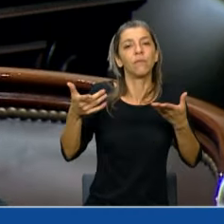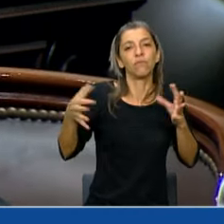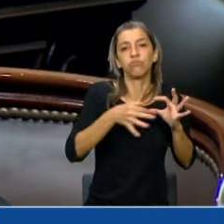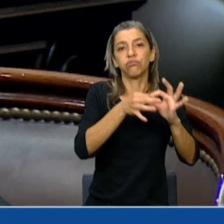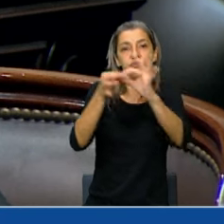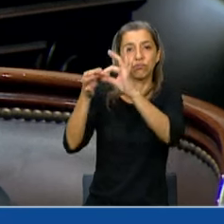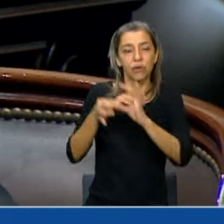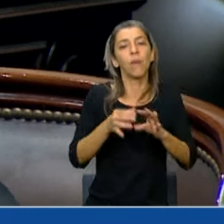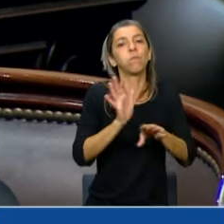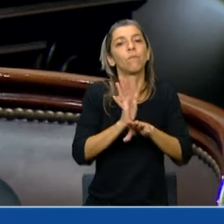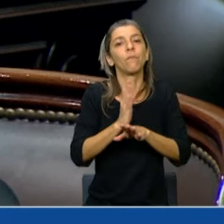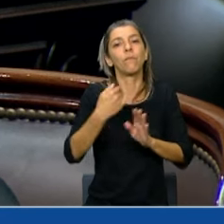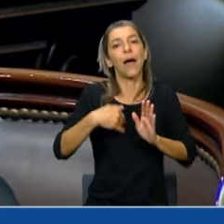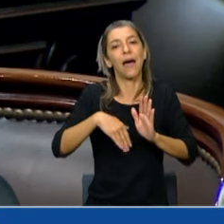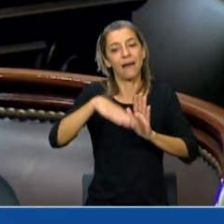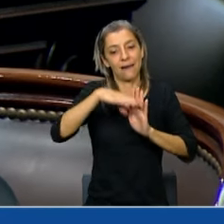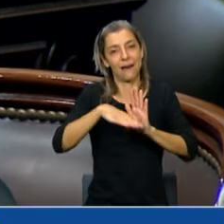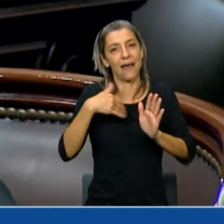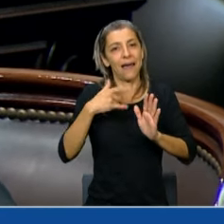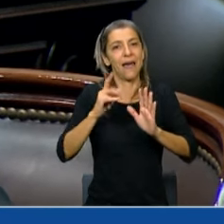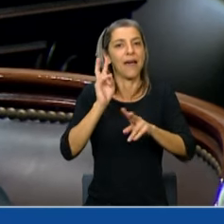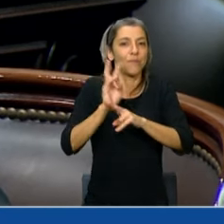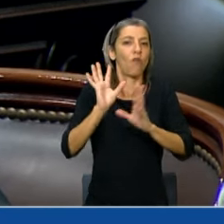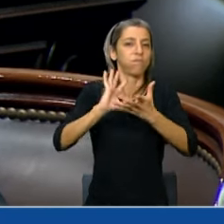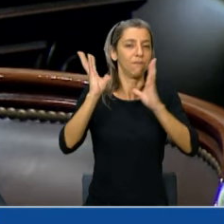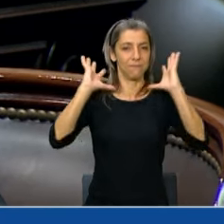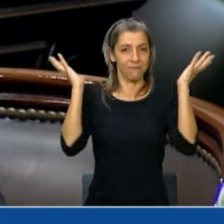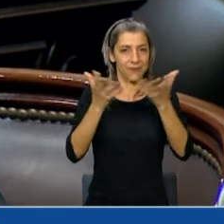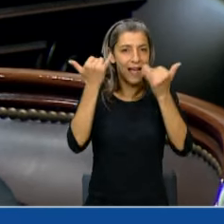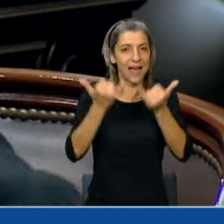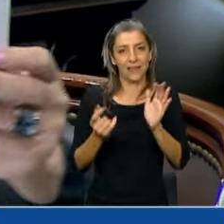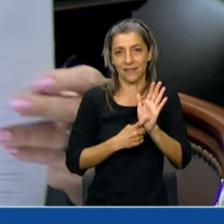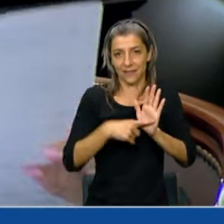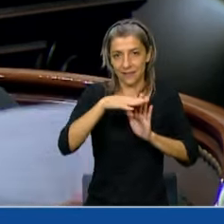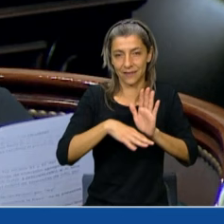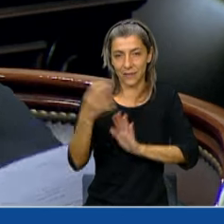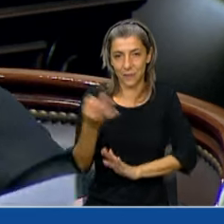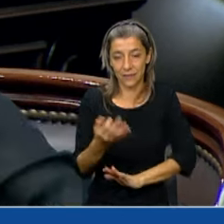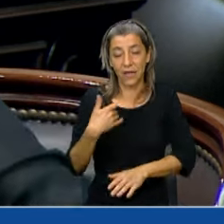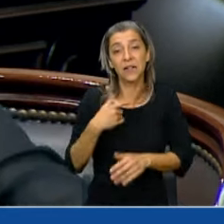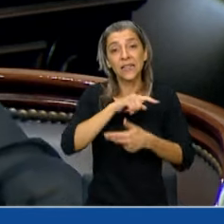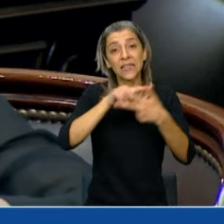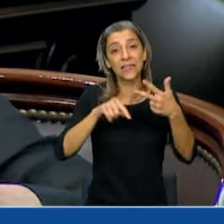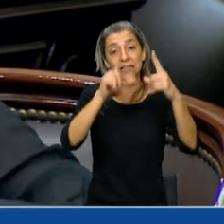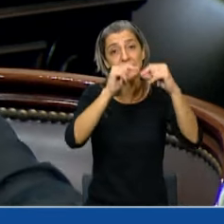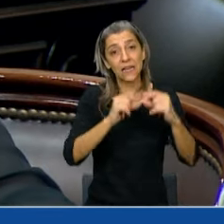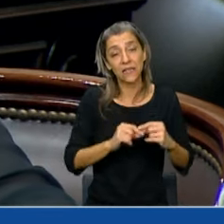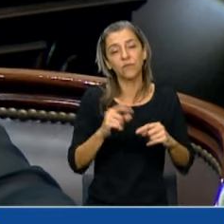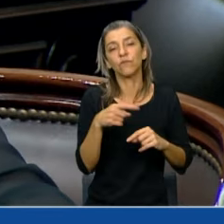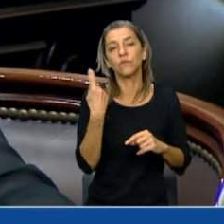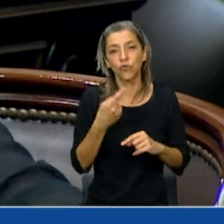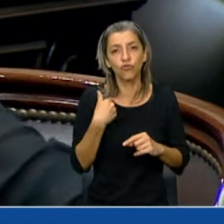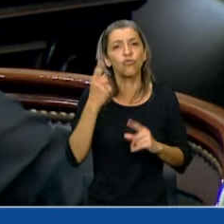permisos ambientales en estos tres artículos nosotros consideramos que en orden al Tratado de